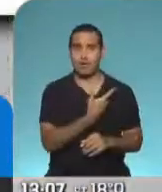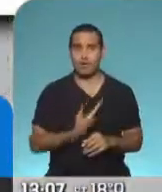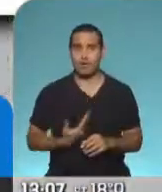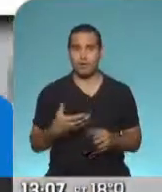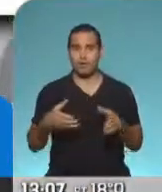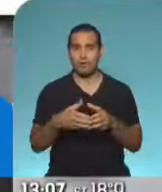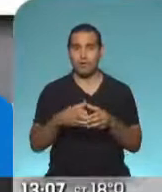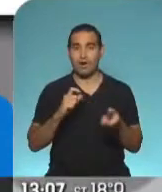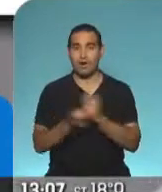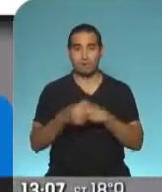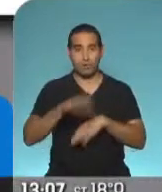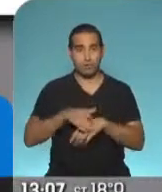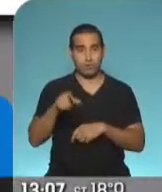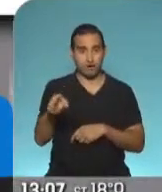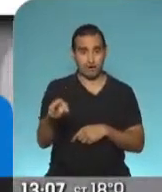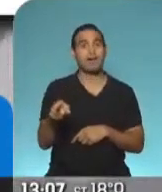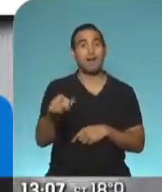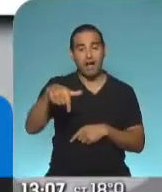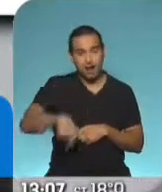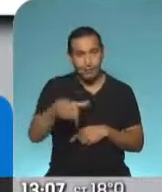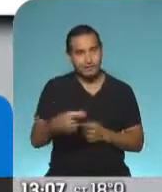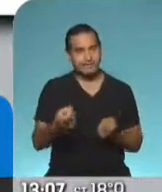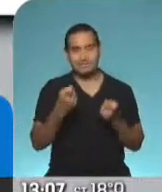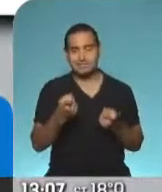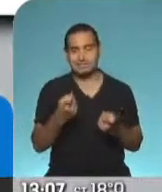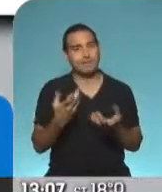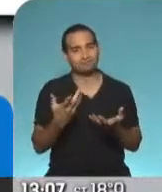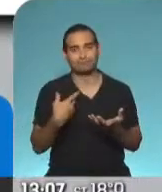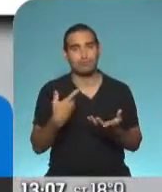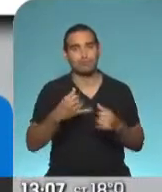por el Cambio dejó al Estado hizo que fuera necesario ampliar el